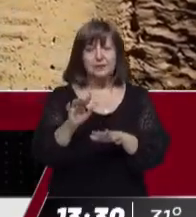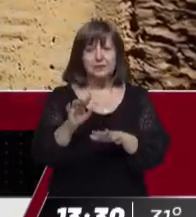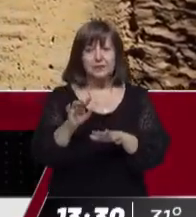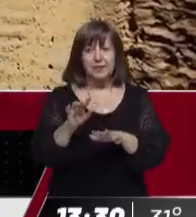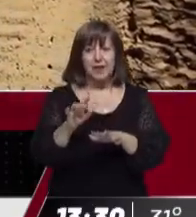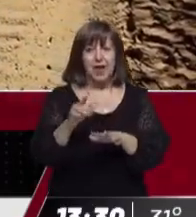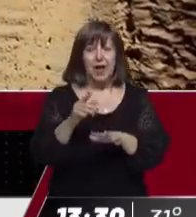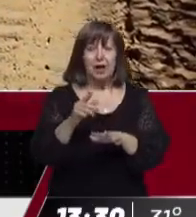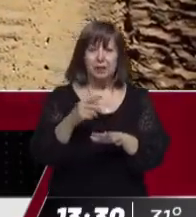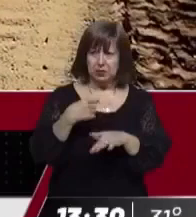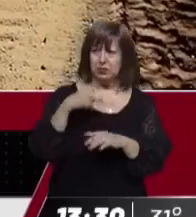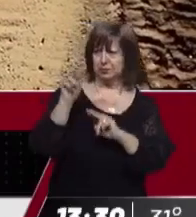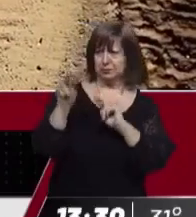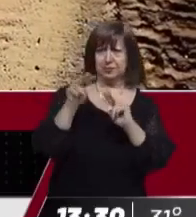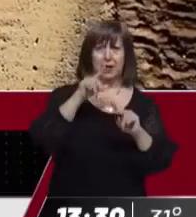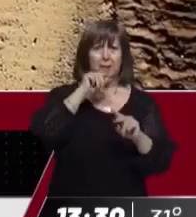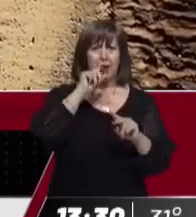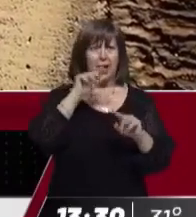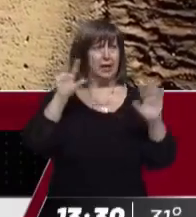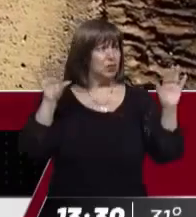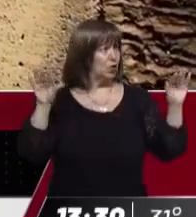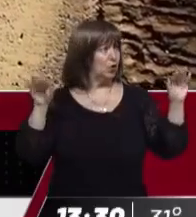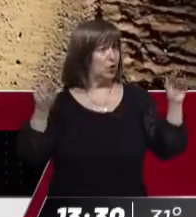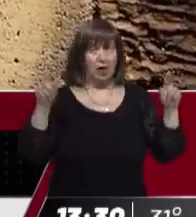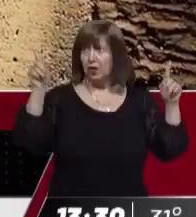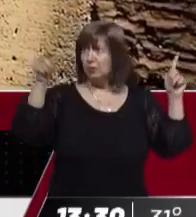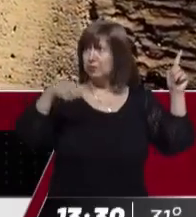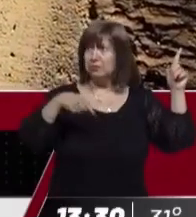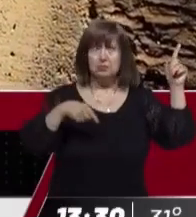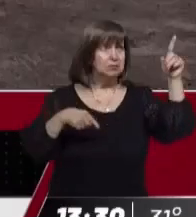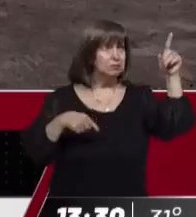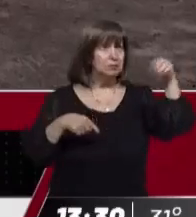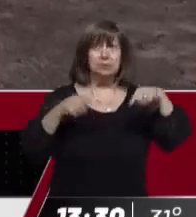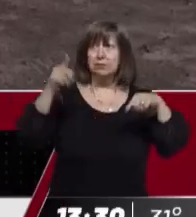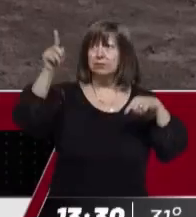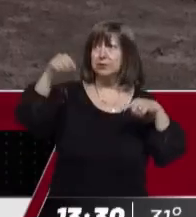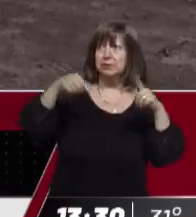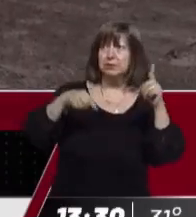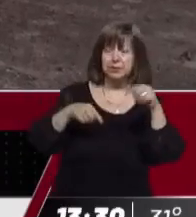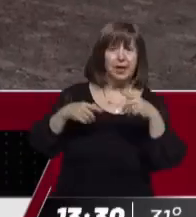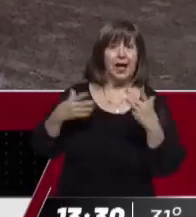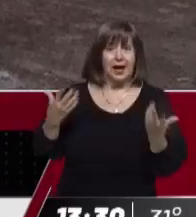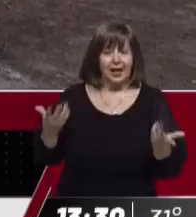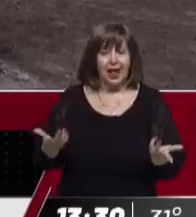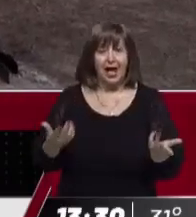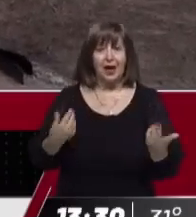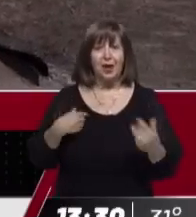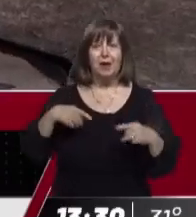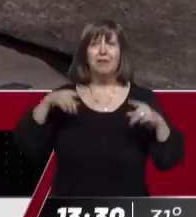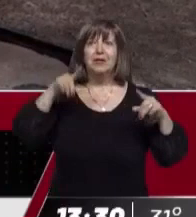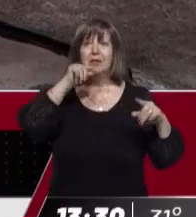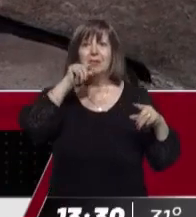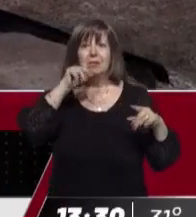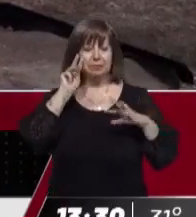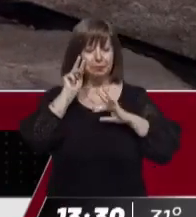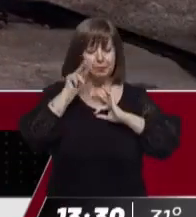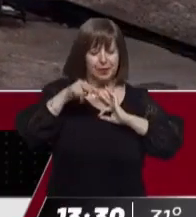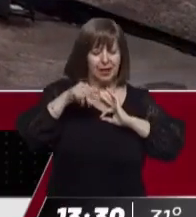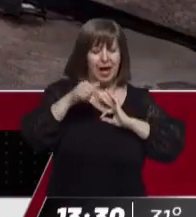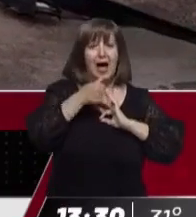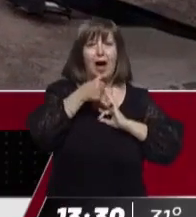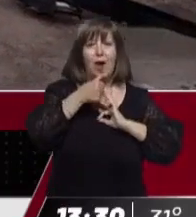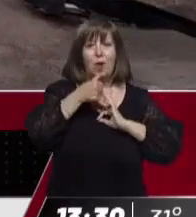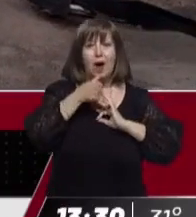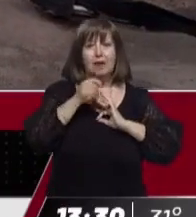están volviendo los pájaros también. Sí, naturalmente, sí. Y como están observando, hay algunos pájaros